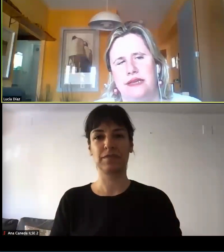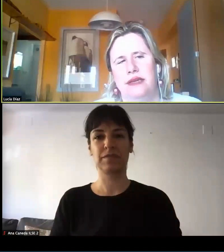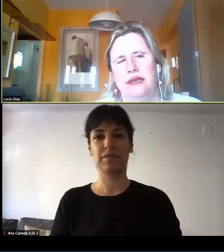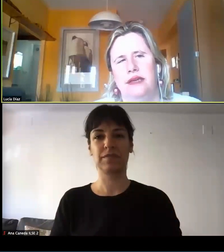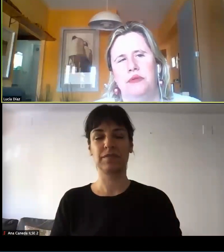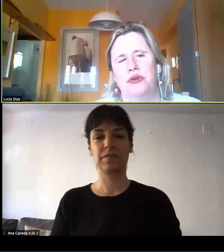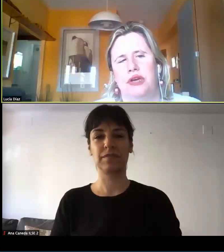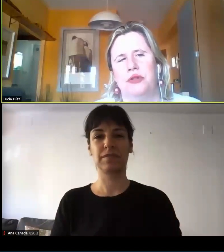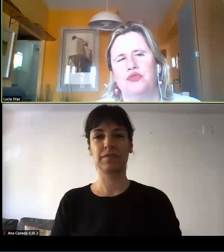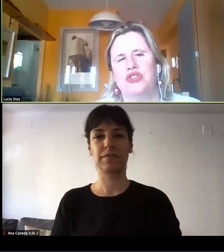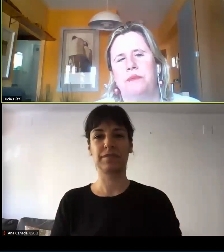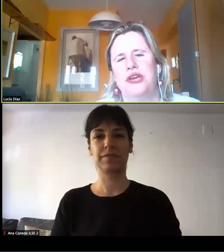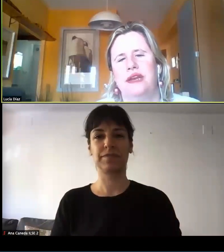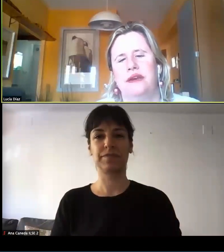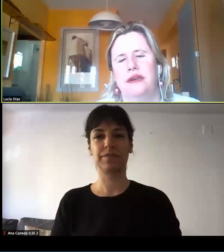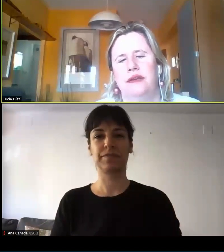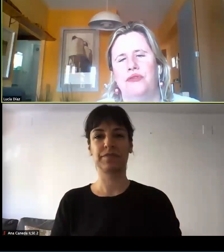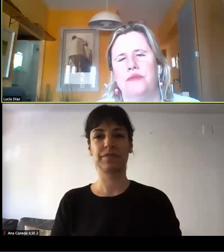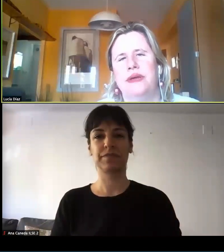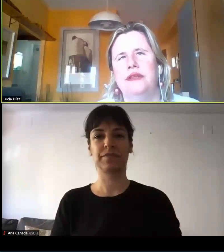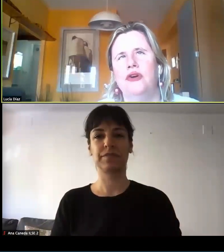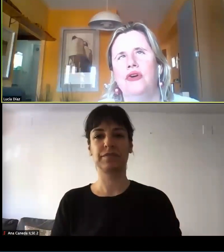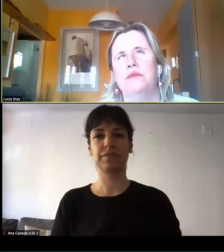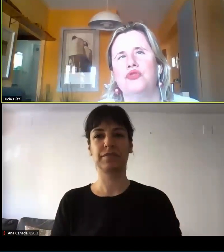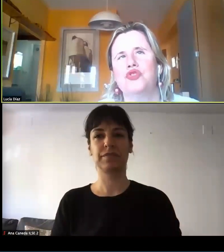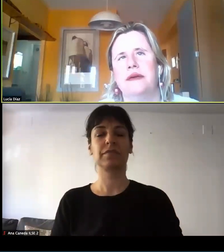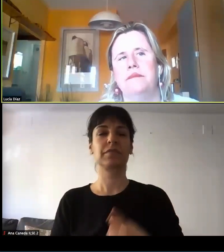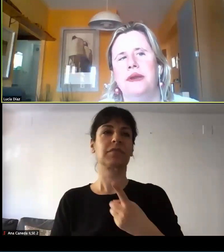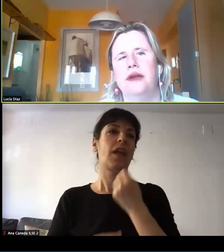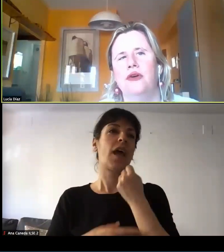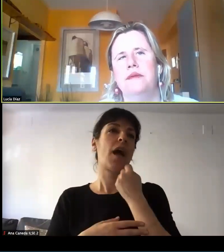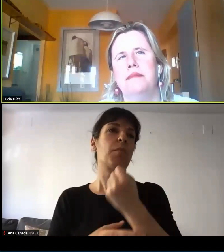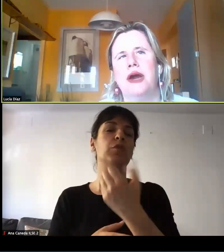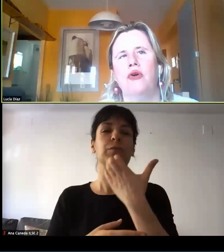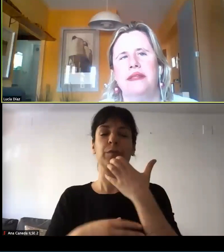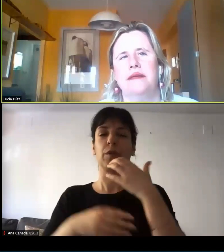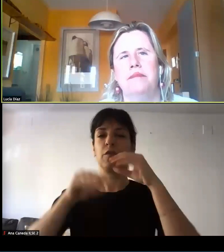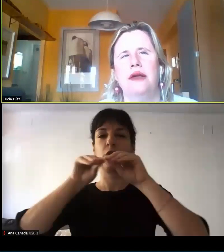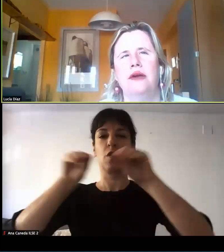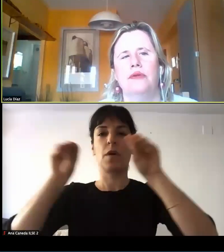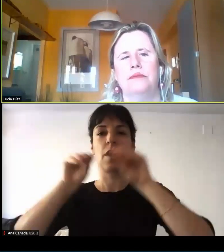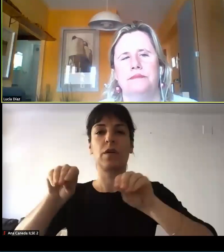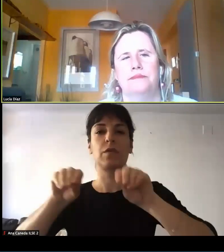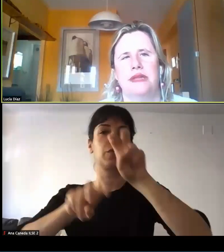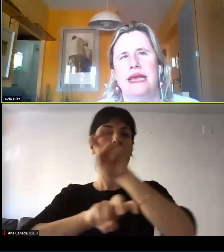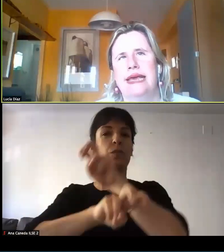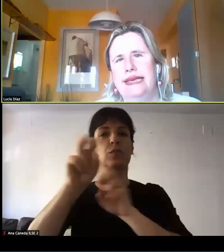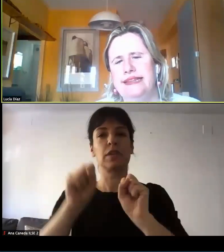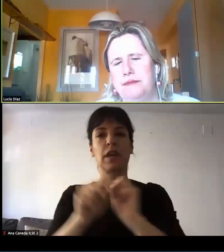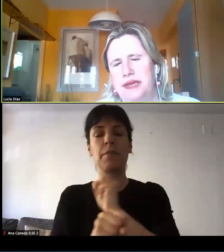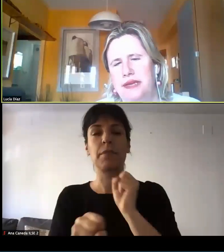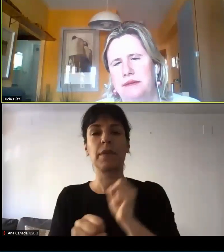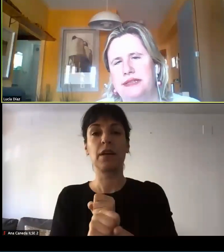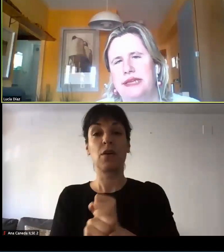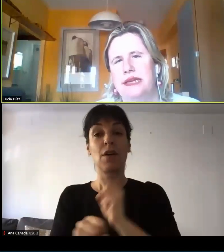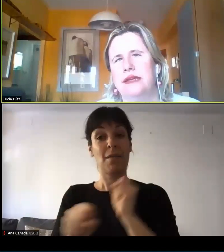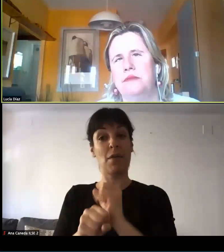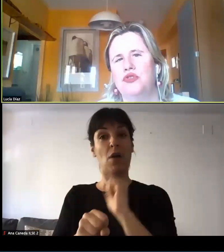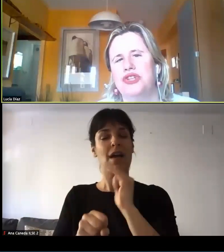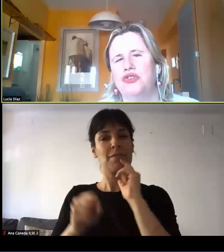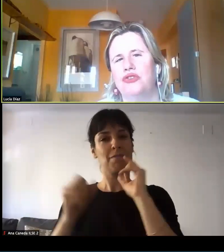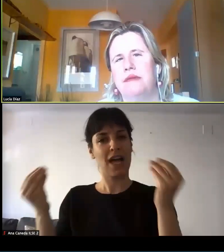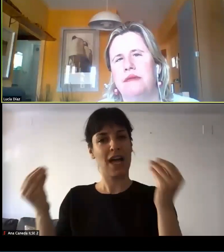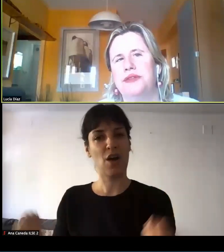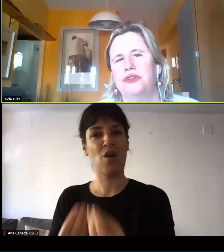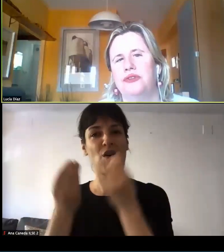Además, bueno, aquí podemos apoyar en formación, en búsqueda de empleo, en mejora de empleo. Y también